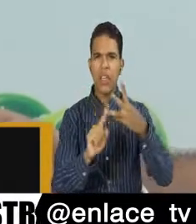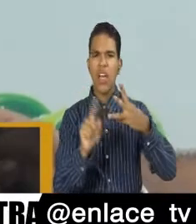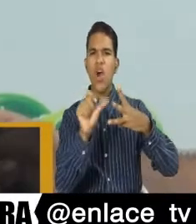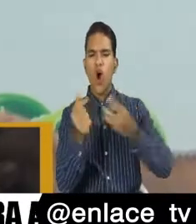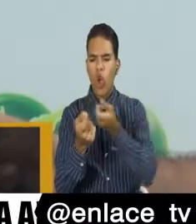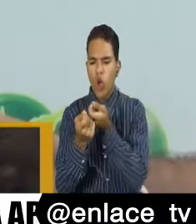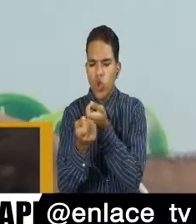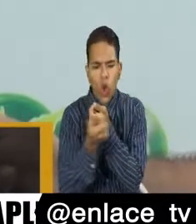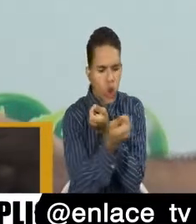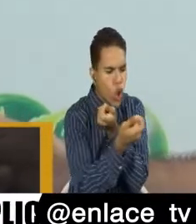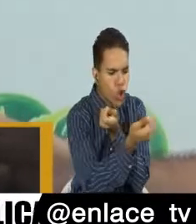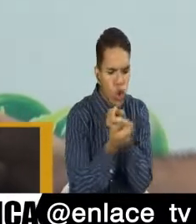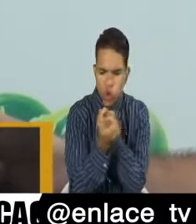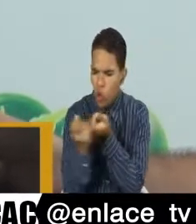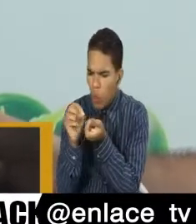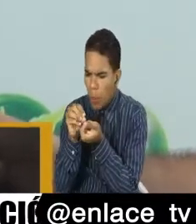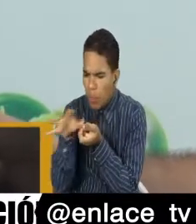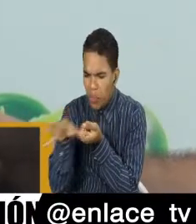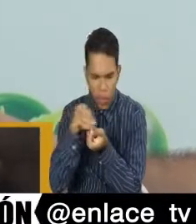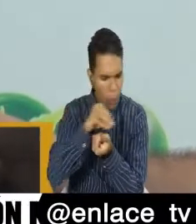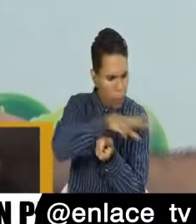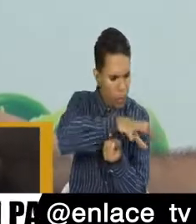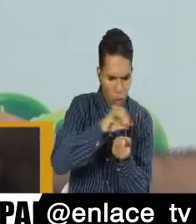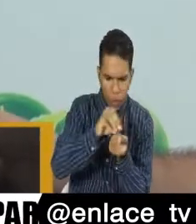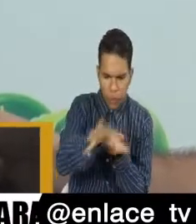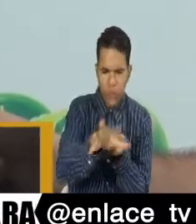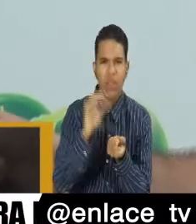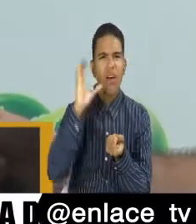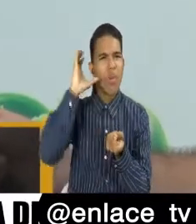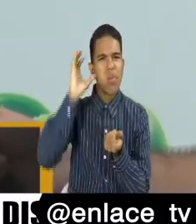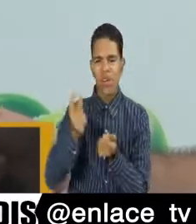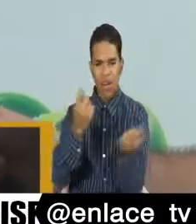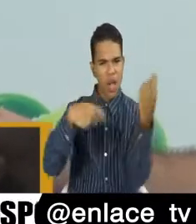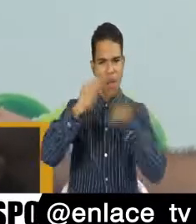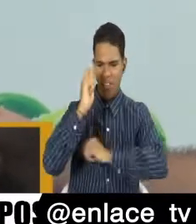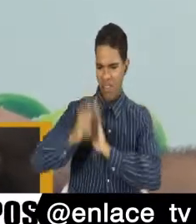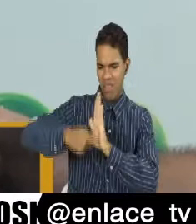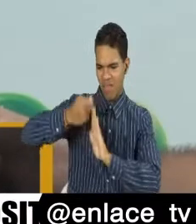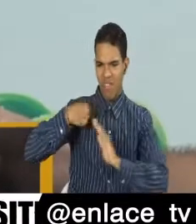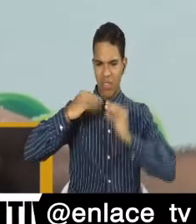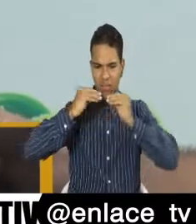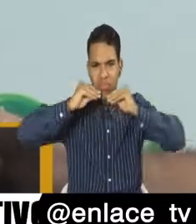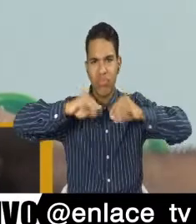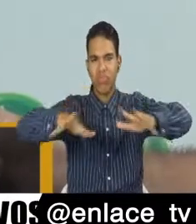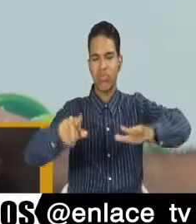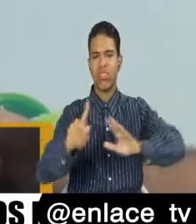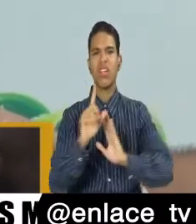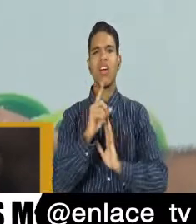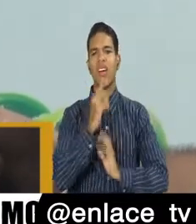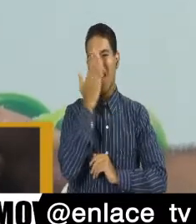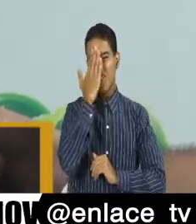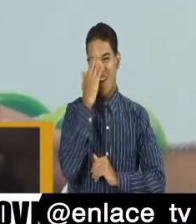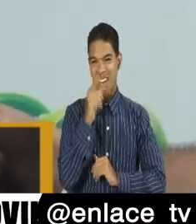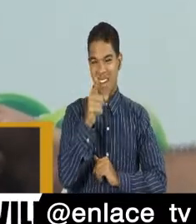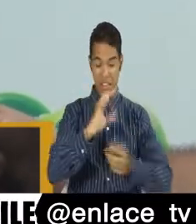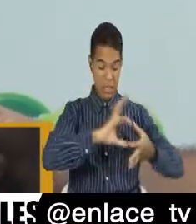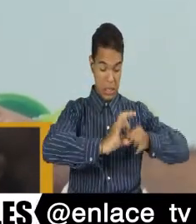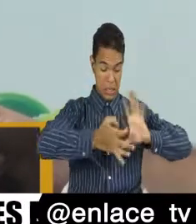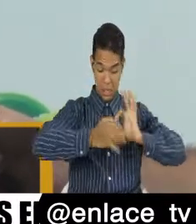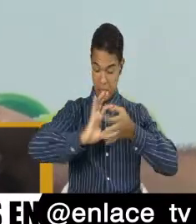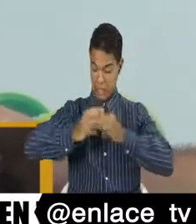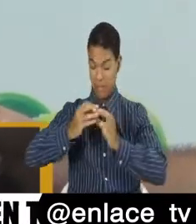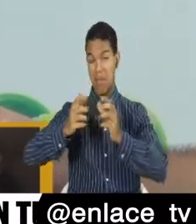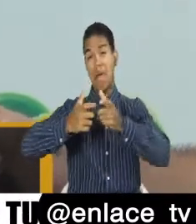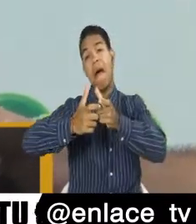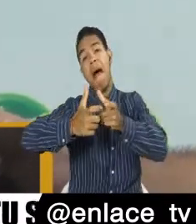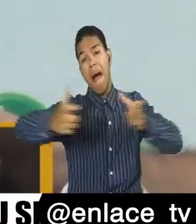pues a esta. Es muy disperso el tema de microtráfico y distribución, teniendo en cuenta pues que esta era una red demasiado grande, teniendo en cuenta pues la situación que